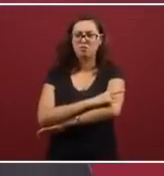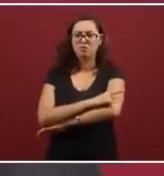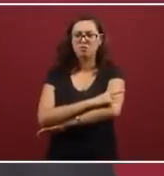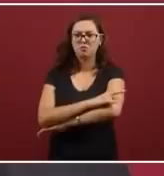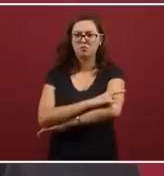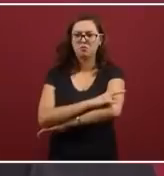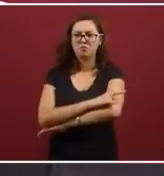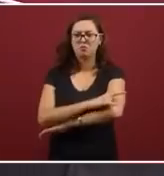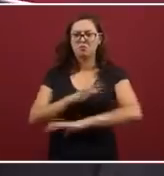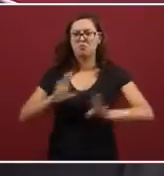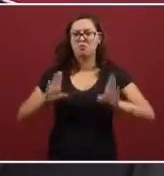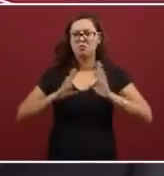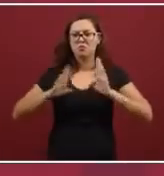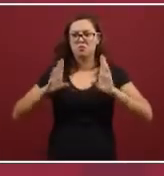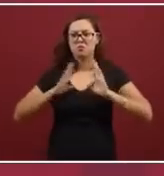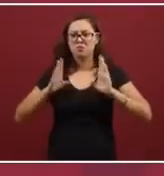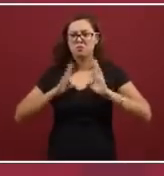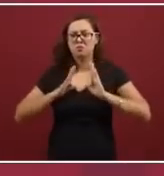militar